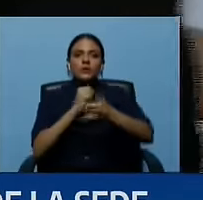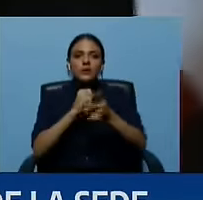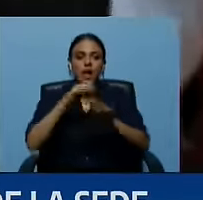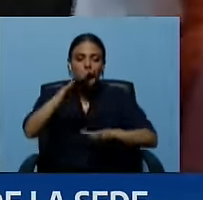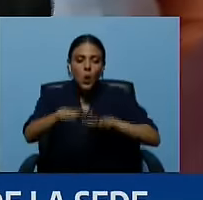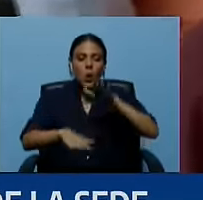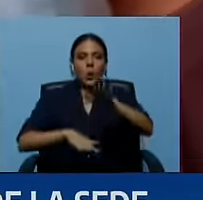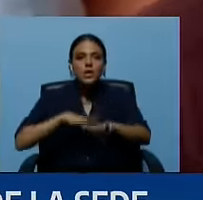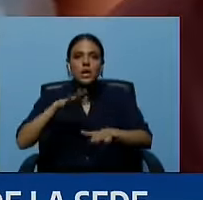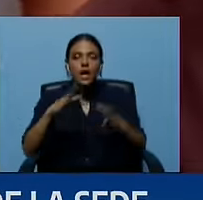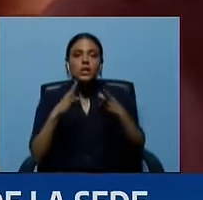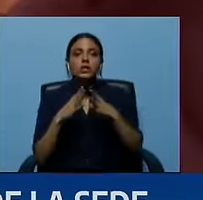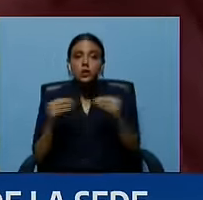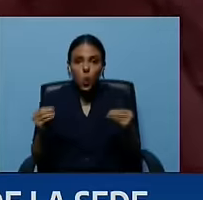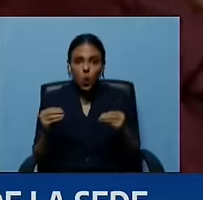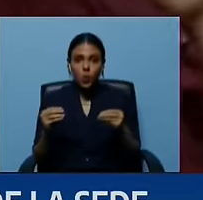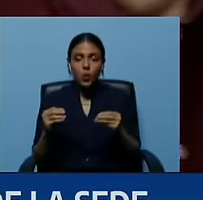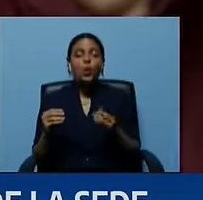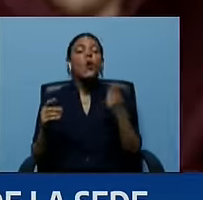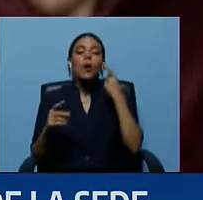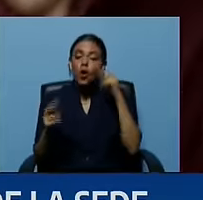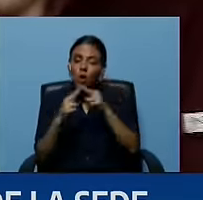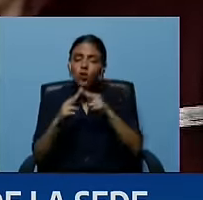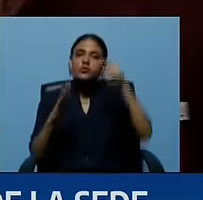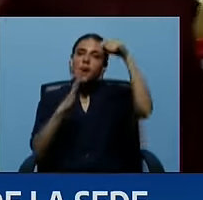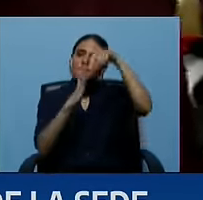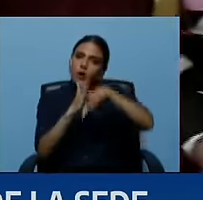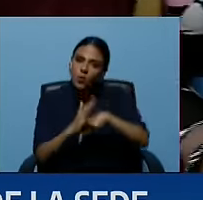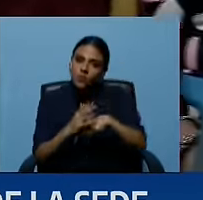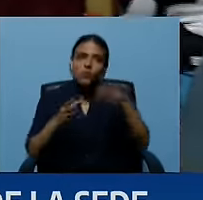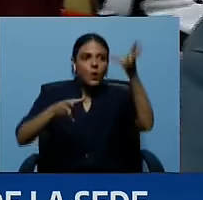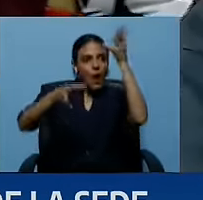tecnológicos, muy bien, con profundidad.